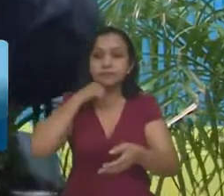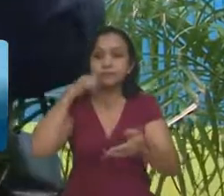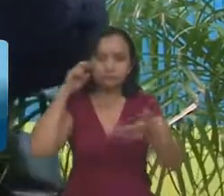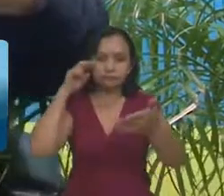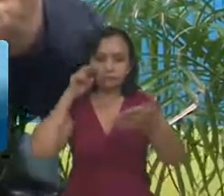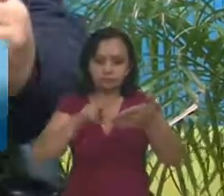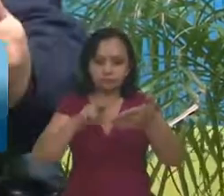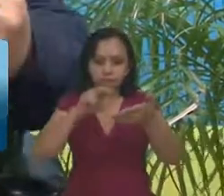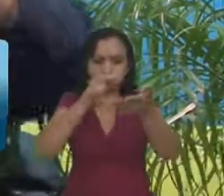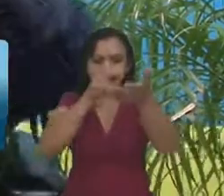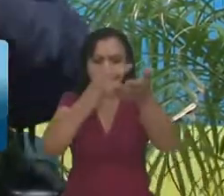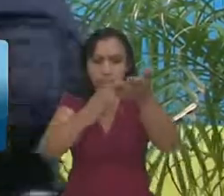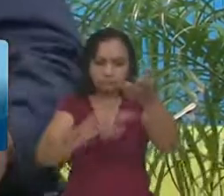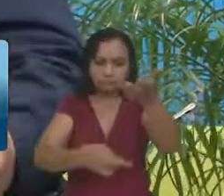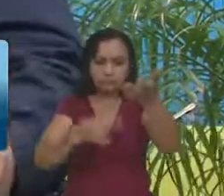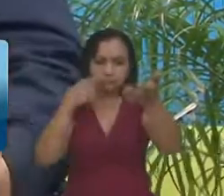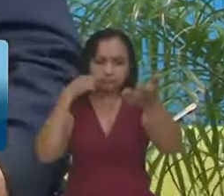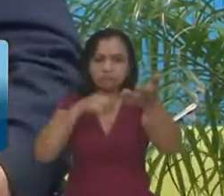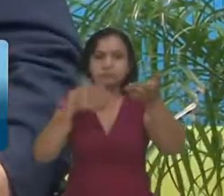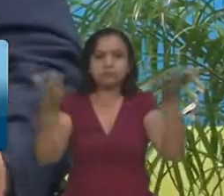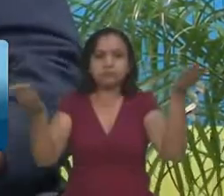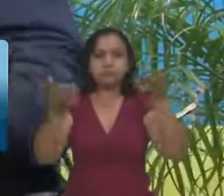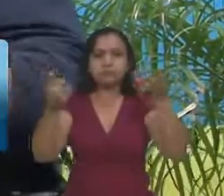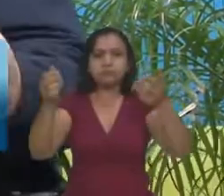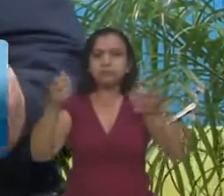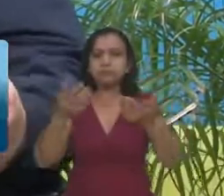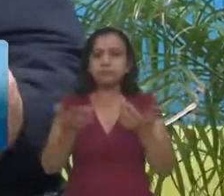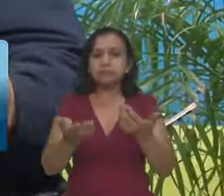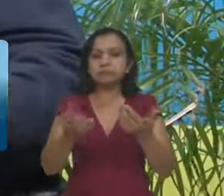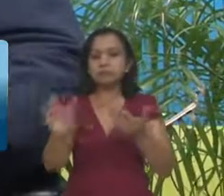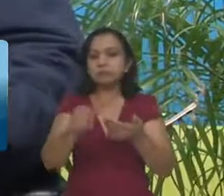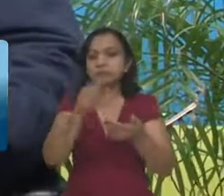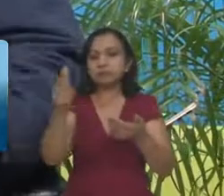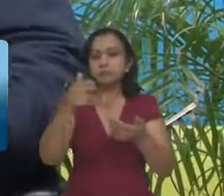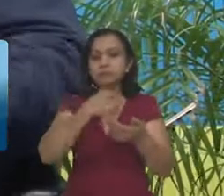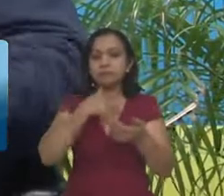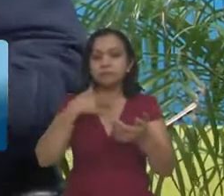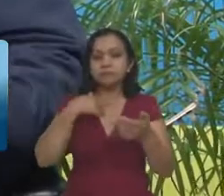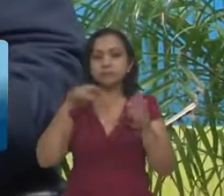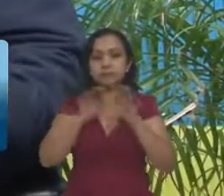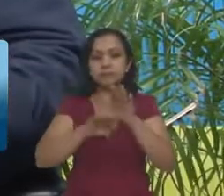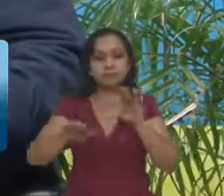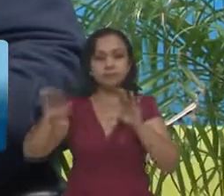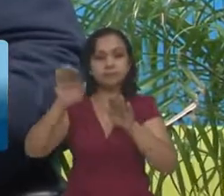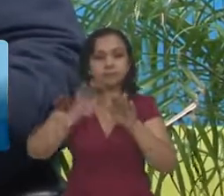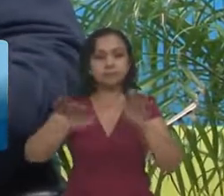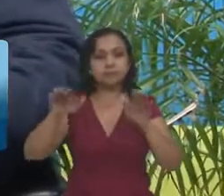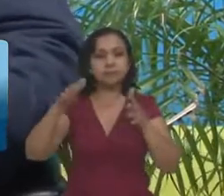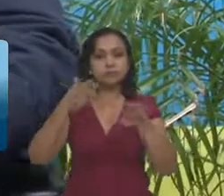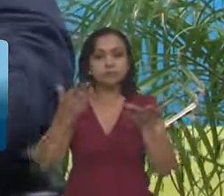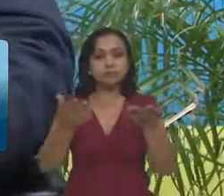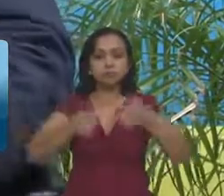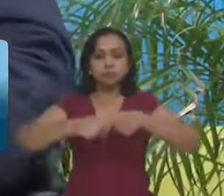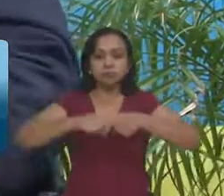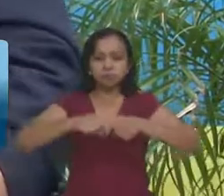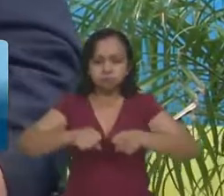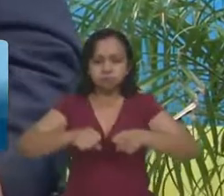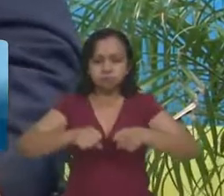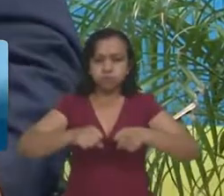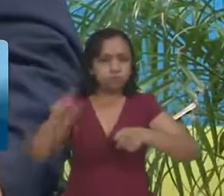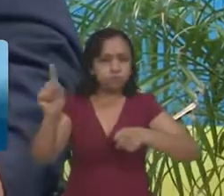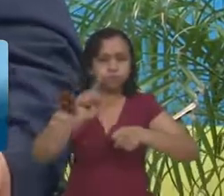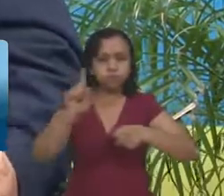hay que intervenir en eso. Lo otro es, obviamente, estar lo menos obesos posible, ¿verdad?